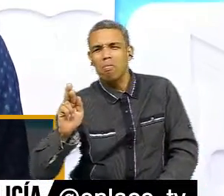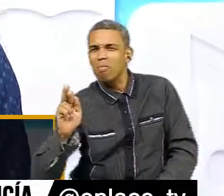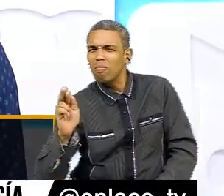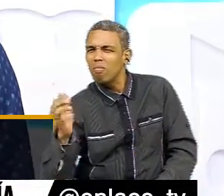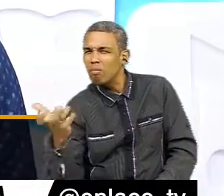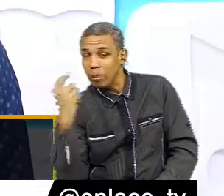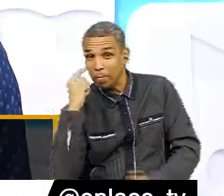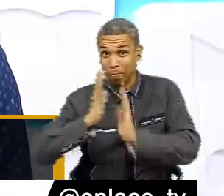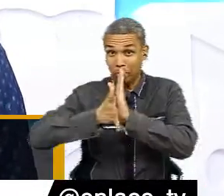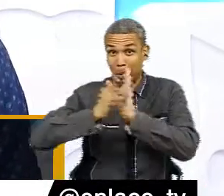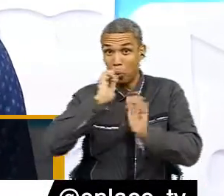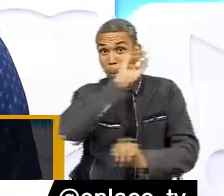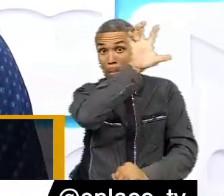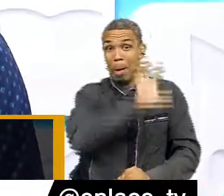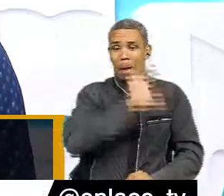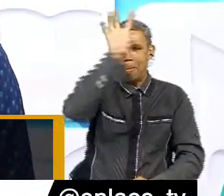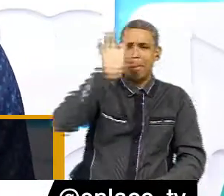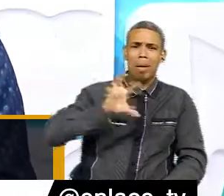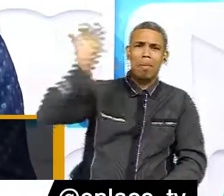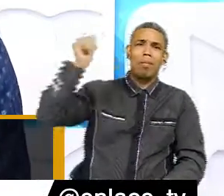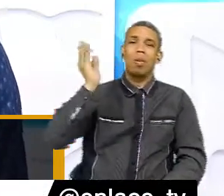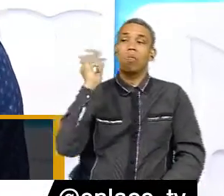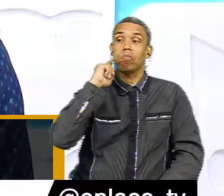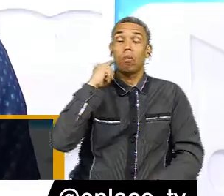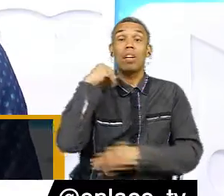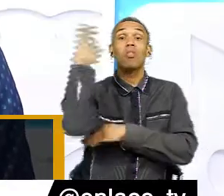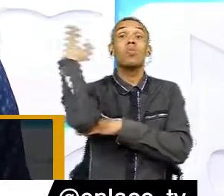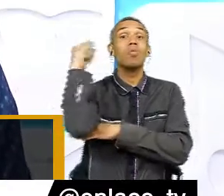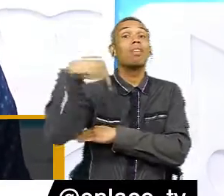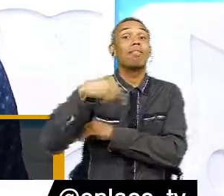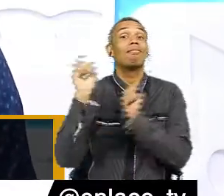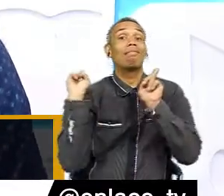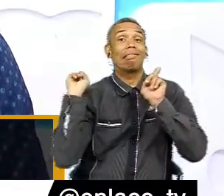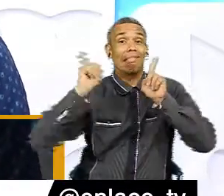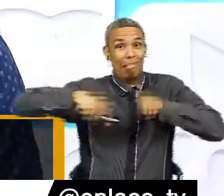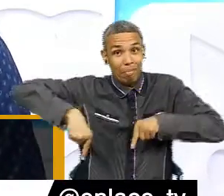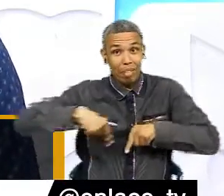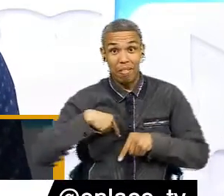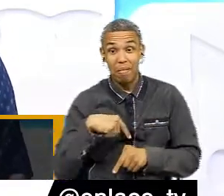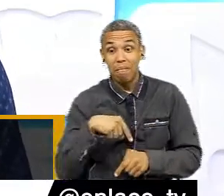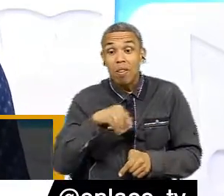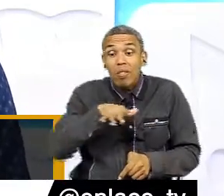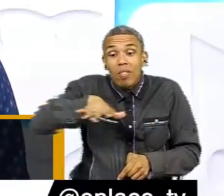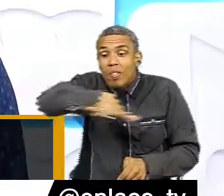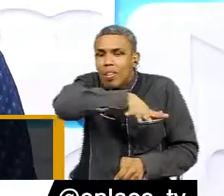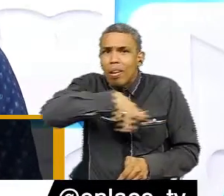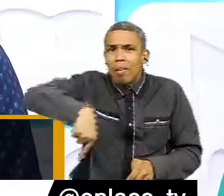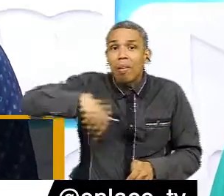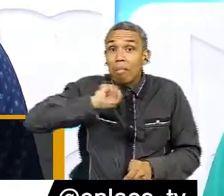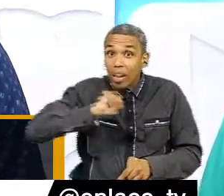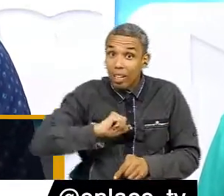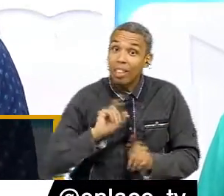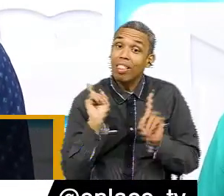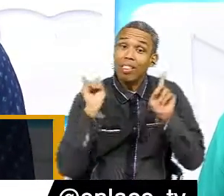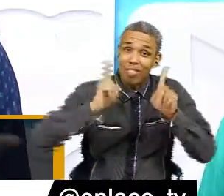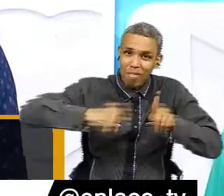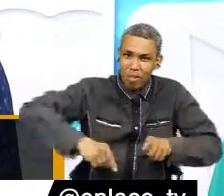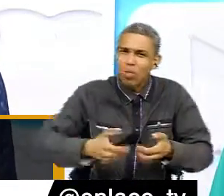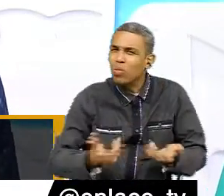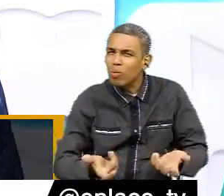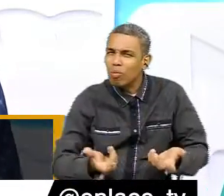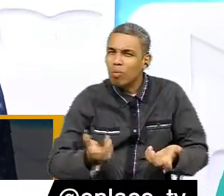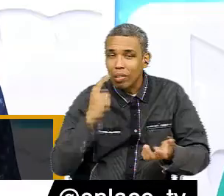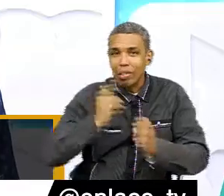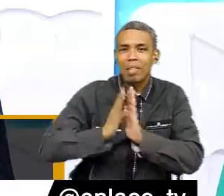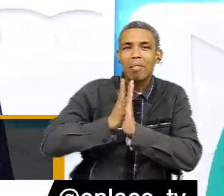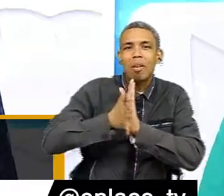internacional en donde ya nuestro país se encuentra participando y nuestra ciudad Barranca Bermeja también. Para hablarnos más acerca de este festival y por